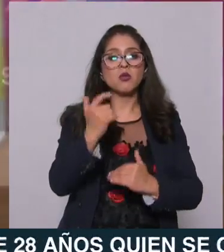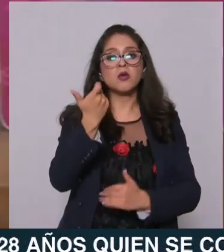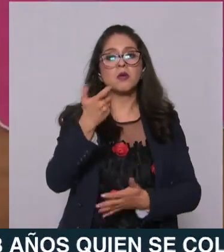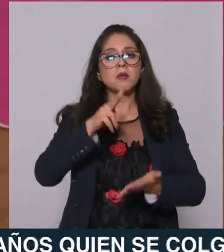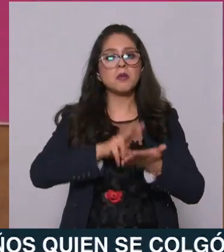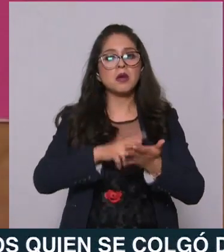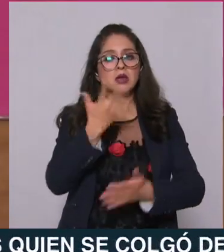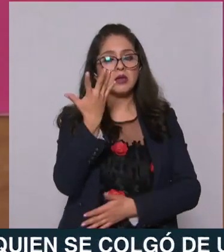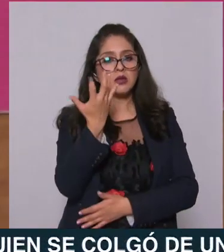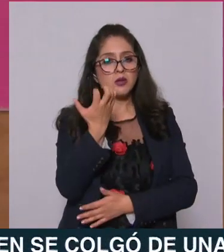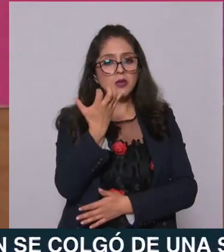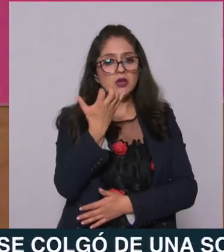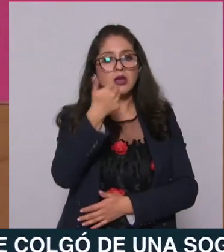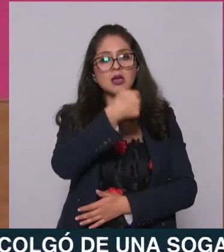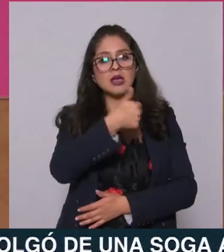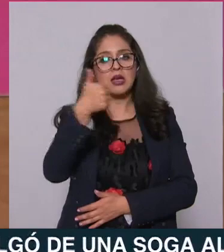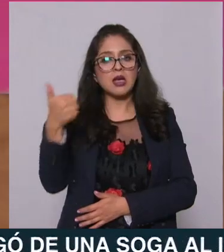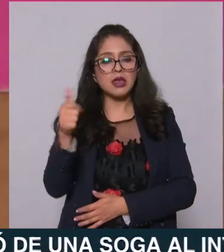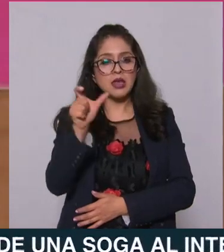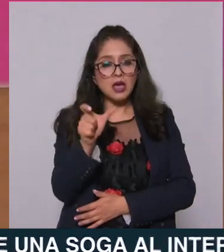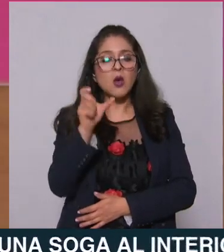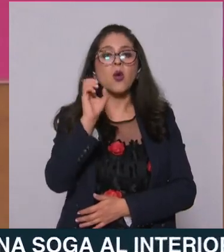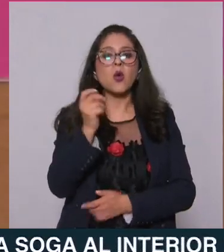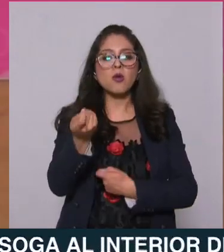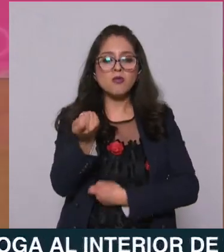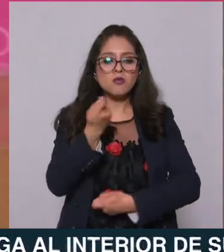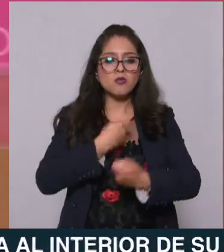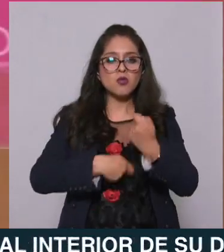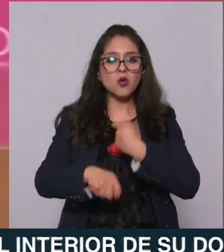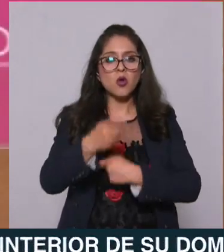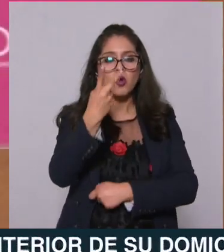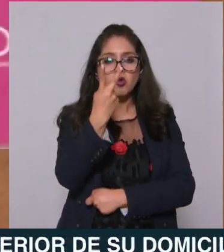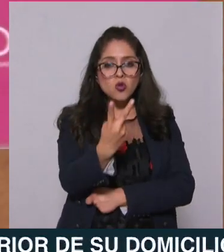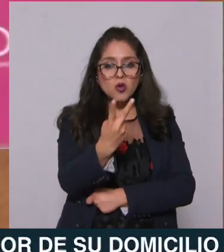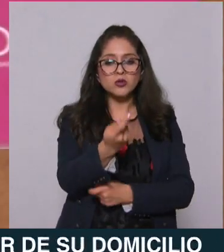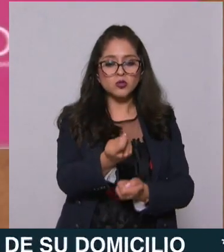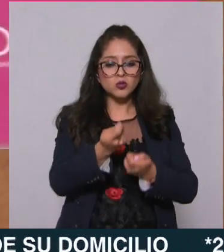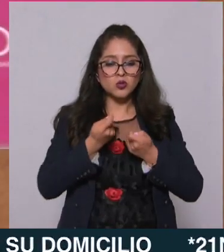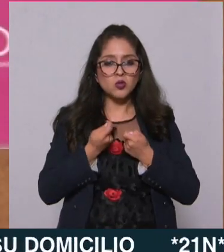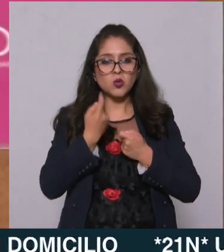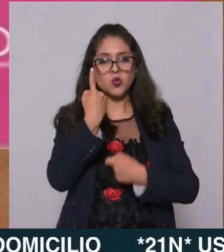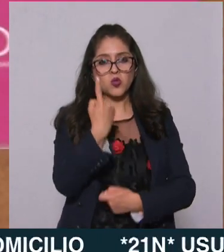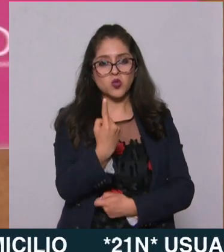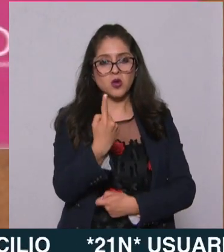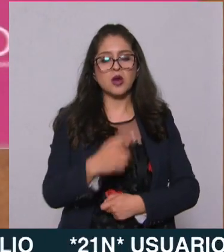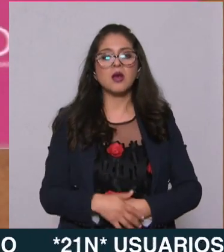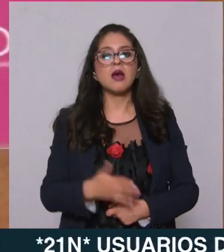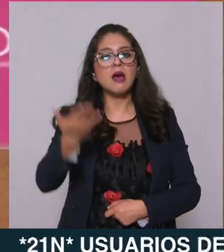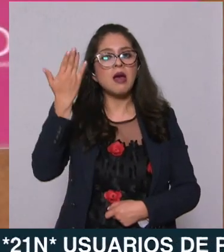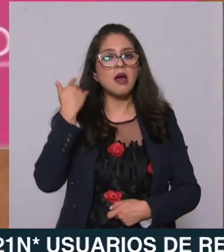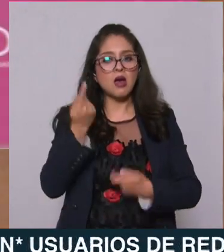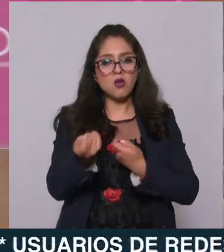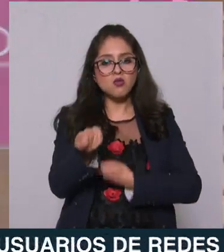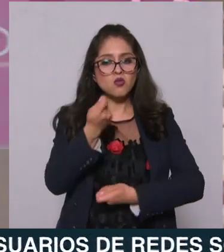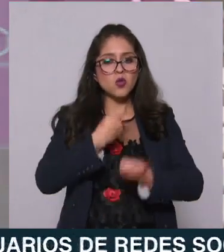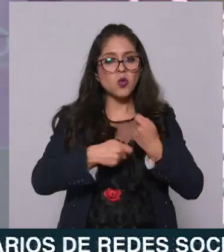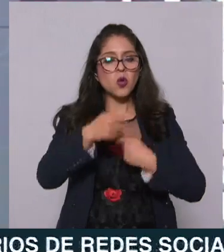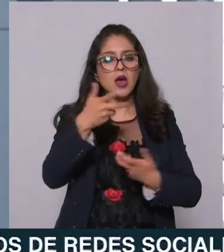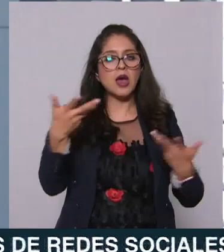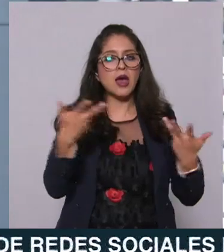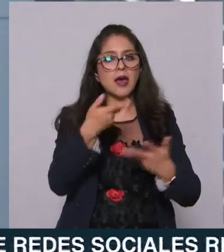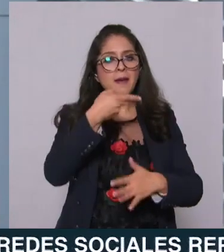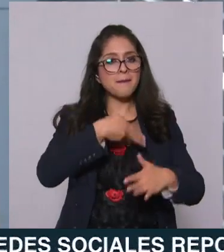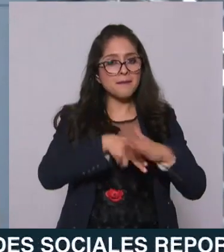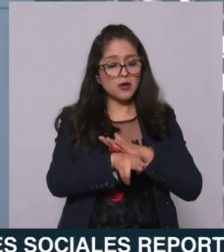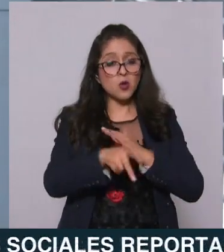un costo de 5 pesos por tarjeta o el canje de 2 tarjetas del metro por una multimodal, cambio que se hacía en las taquillas del metro. Cuando